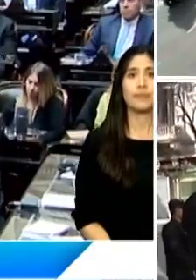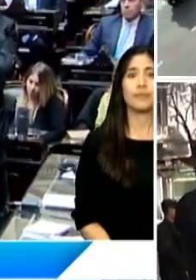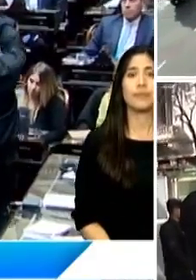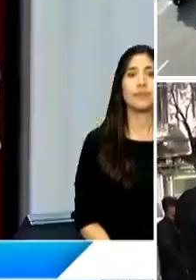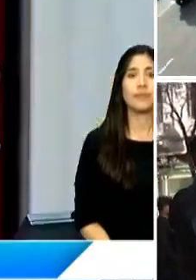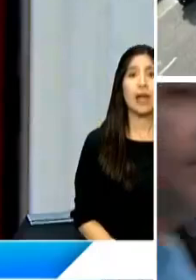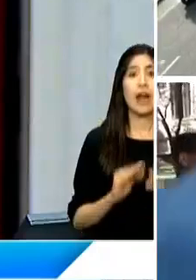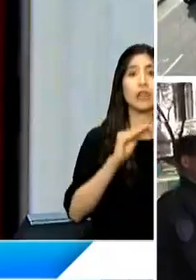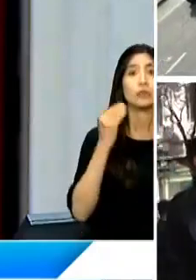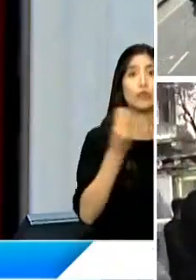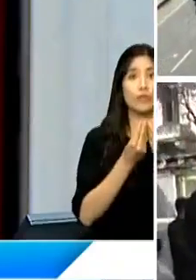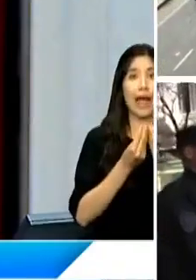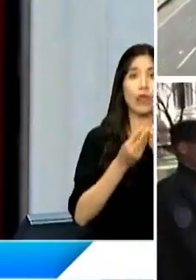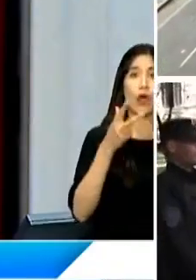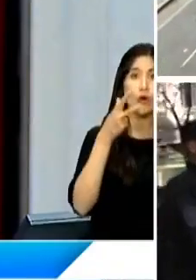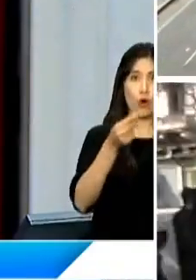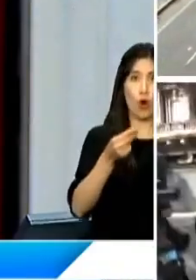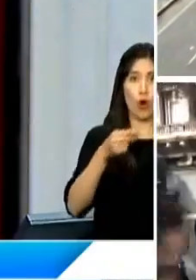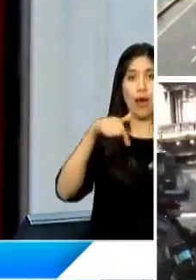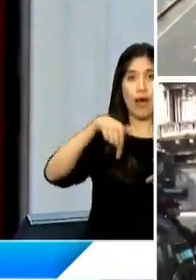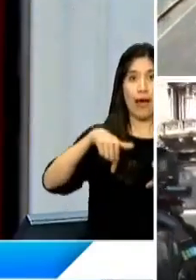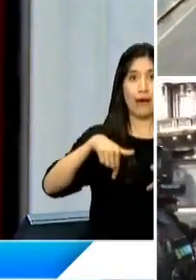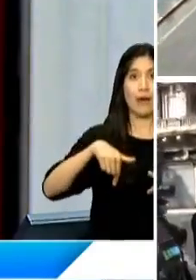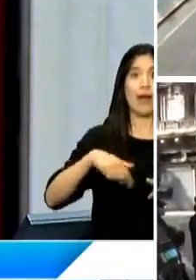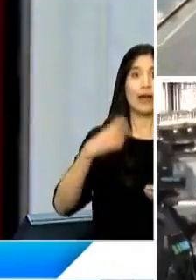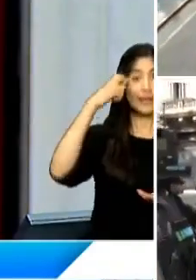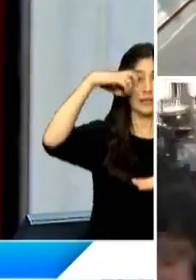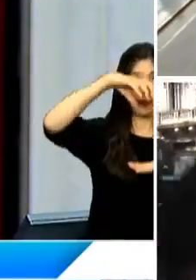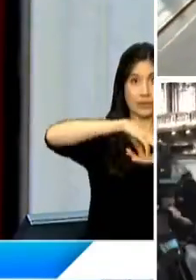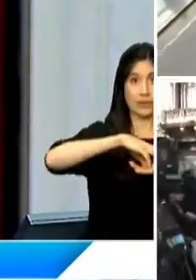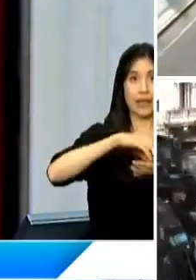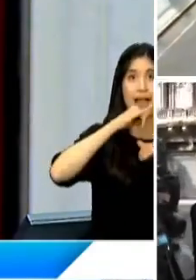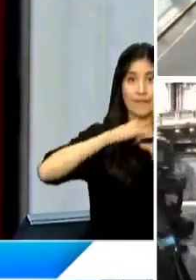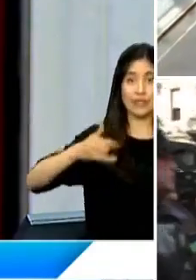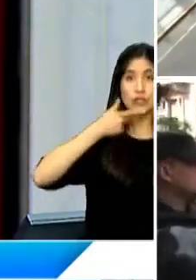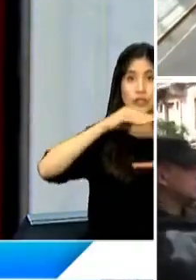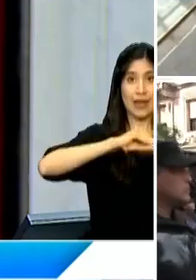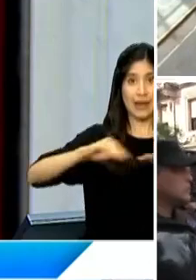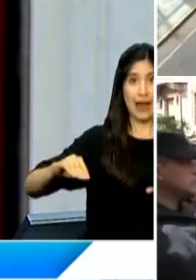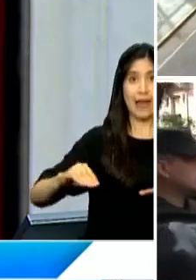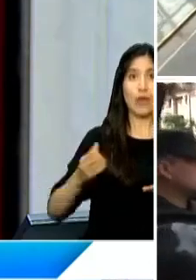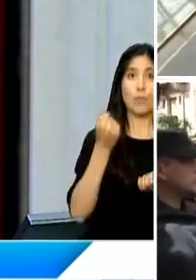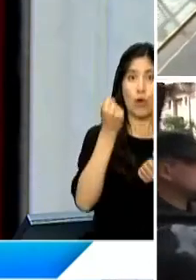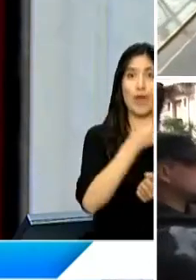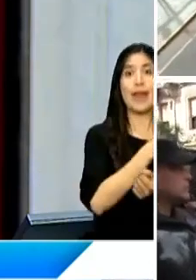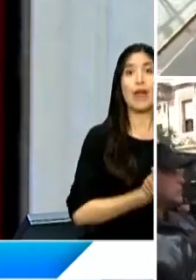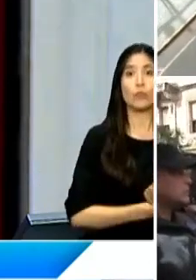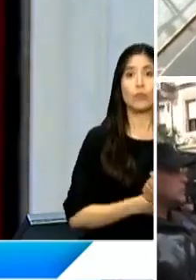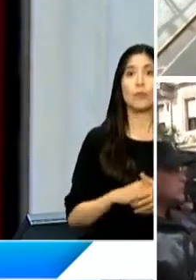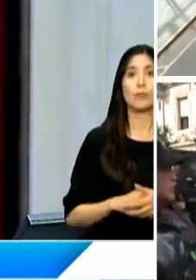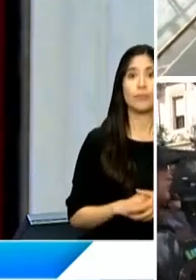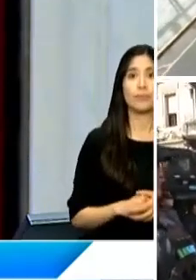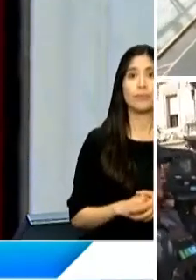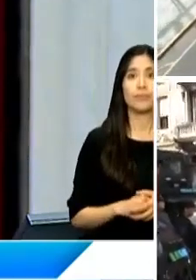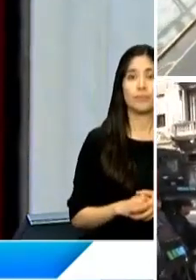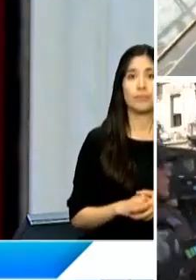Resulta negativo. Rechazado. Se comunicará al honorable Senado y al Poder Ejecutivo. Quedó muy lejos. Confirmado